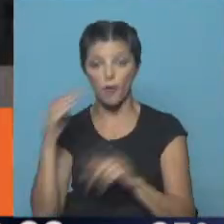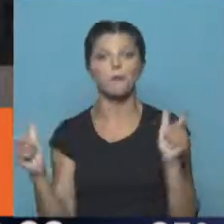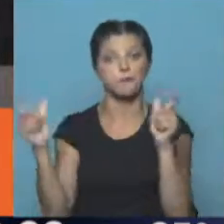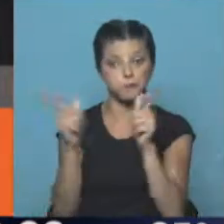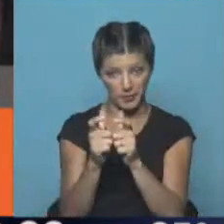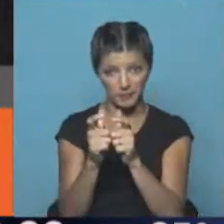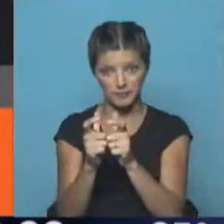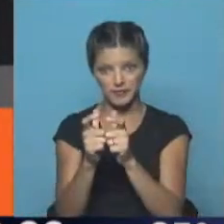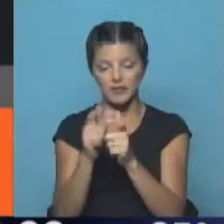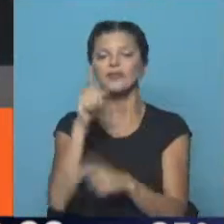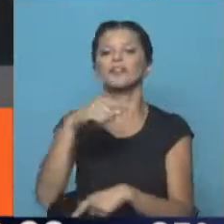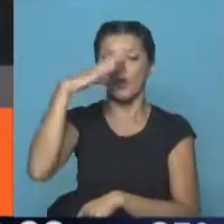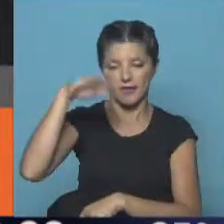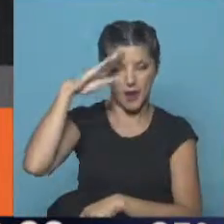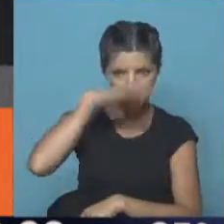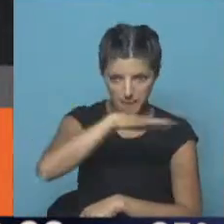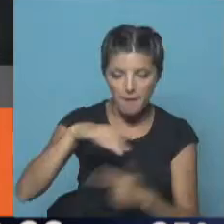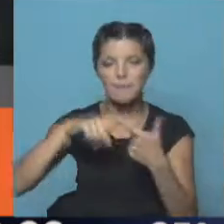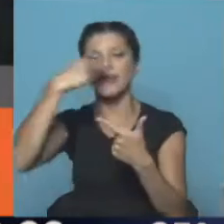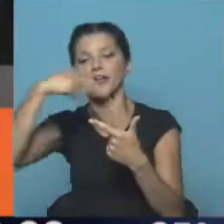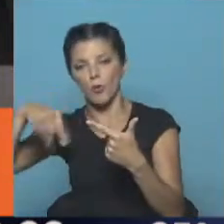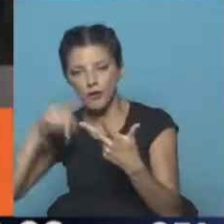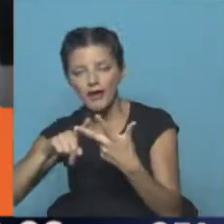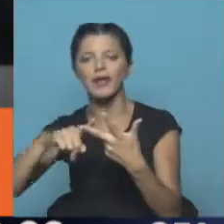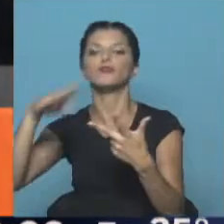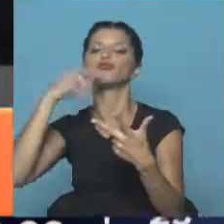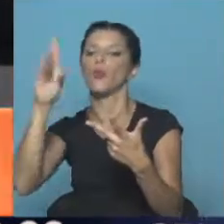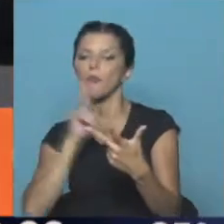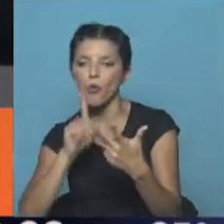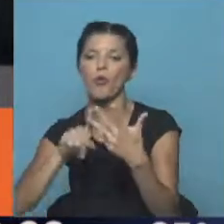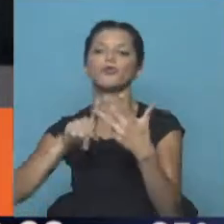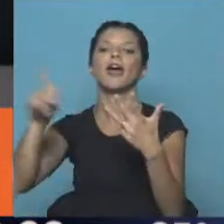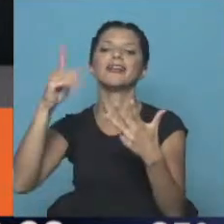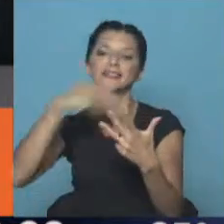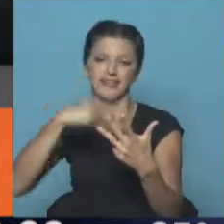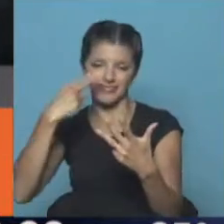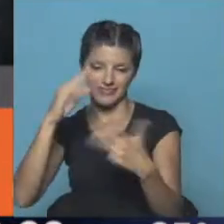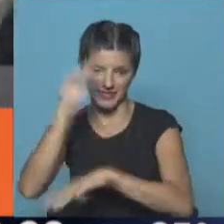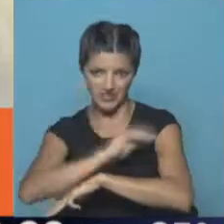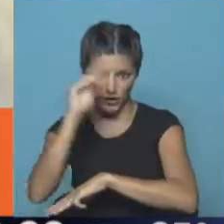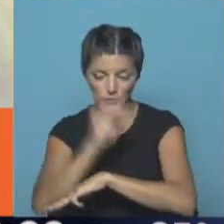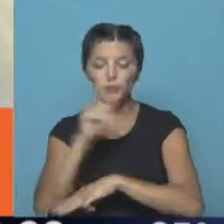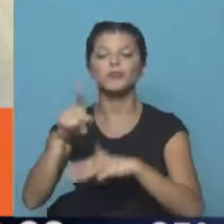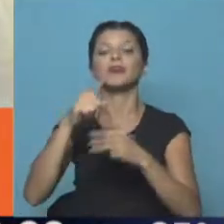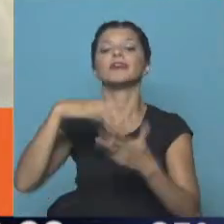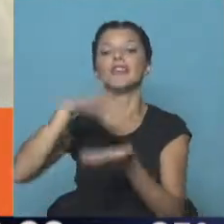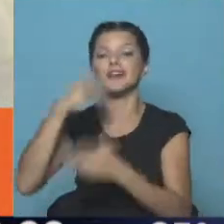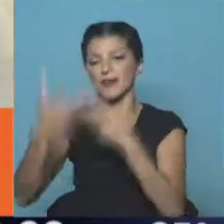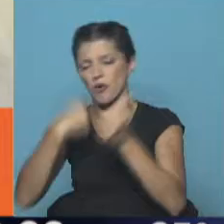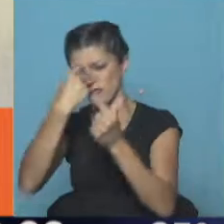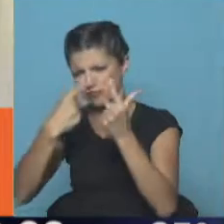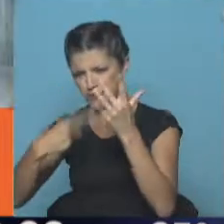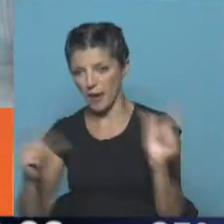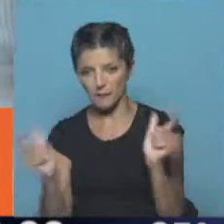Alberto Beretilnek, el de La Pampa, Carlos Berna, de Neuquén, Omar Gutiérrez, de Chubut, Mario Das Neves, de Santa Cruz, Alicia Kirchner y de Tierra del Fuego,